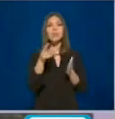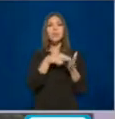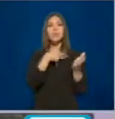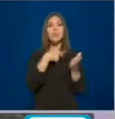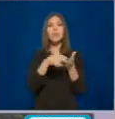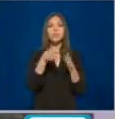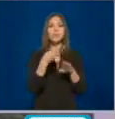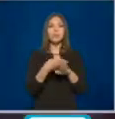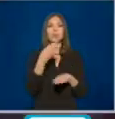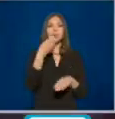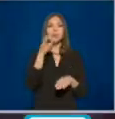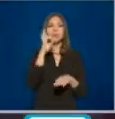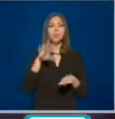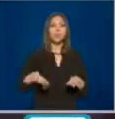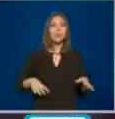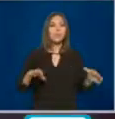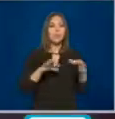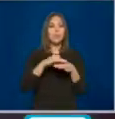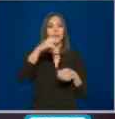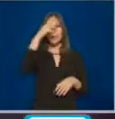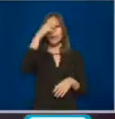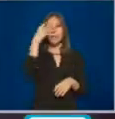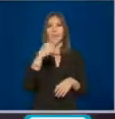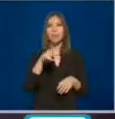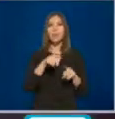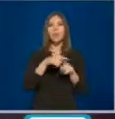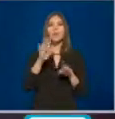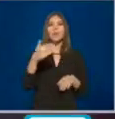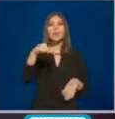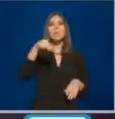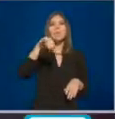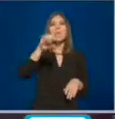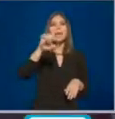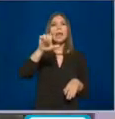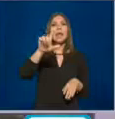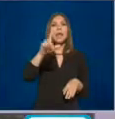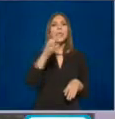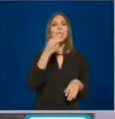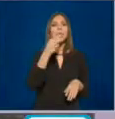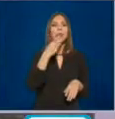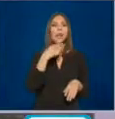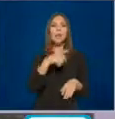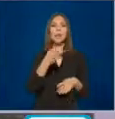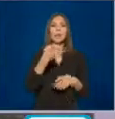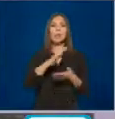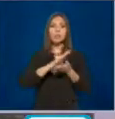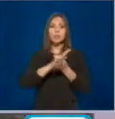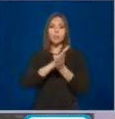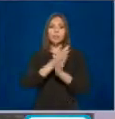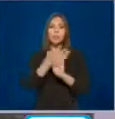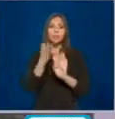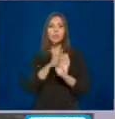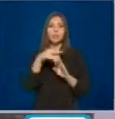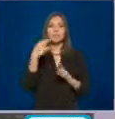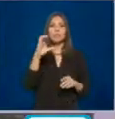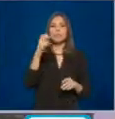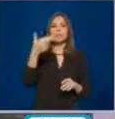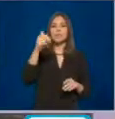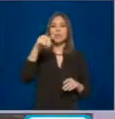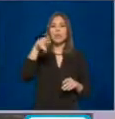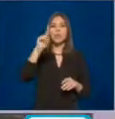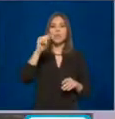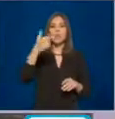van muy bien a las mexicanas porque son Sí. amielados, este es como un poco más champán. Entonces nos van muy bien y, por ejemplo,